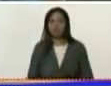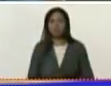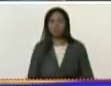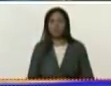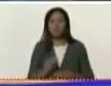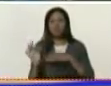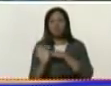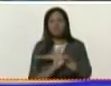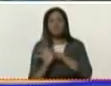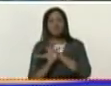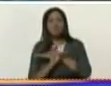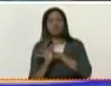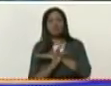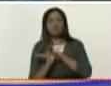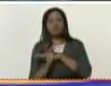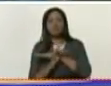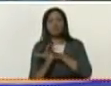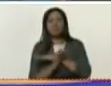fronteriza